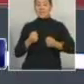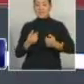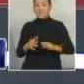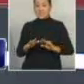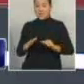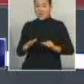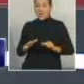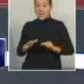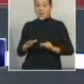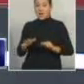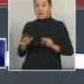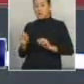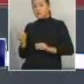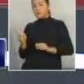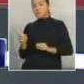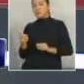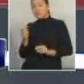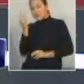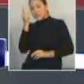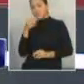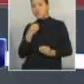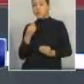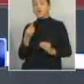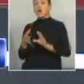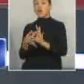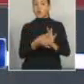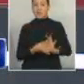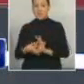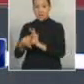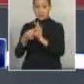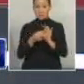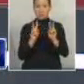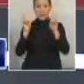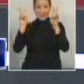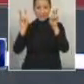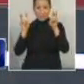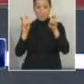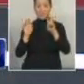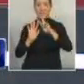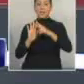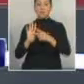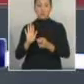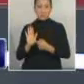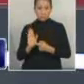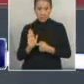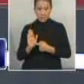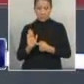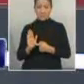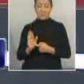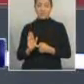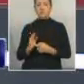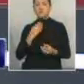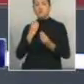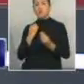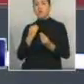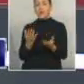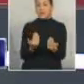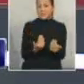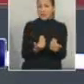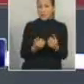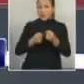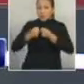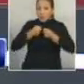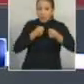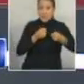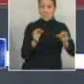precisamente en una señal, se entiende, ¿no?, de unidad frente al tema de la reforma tributaria. ¿Por qué era necesaria esta conferencia de